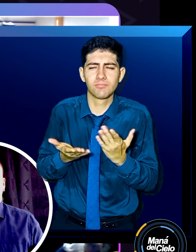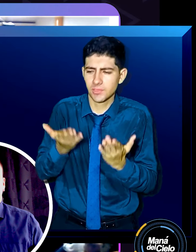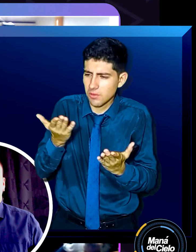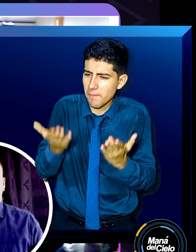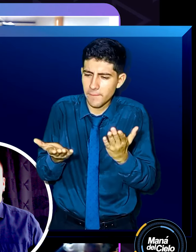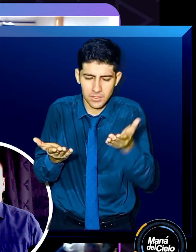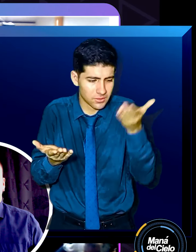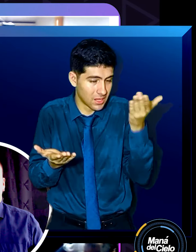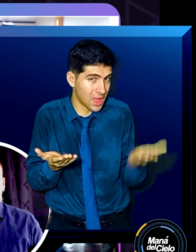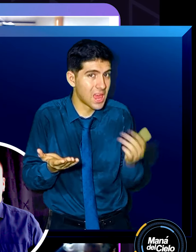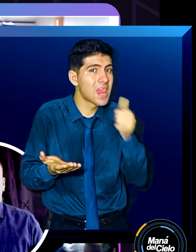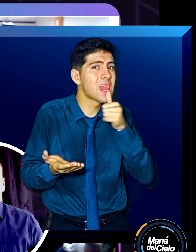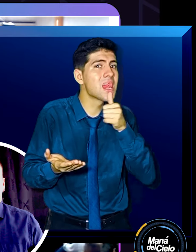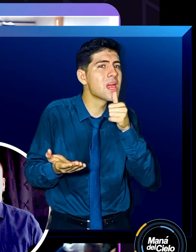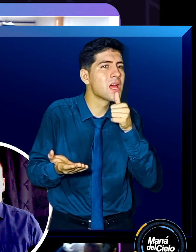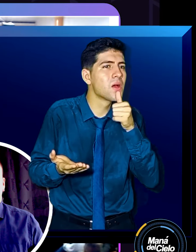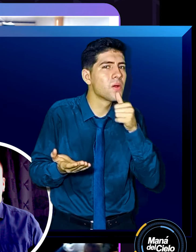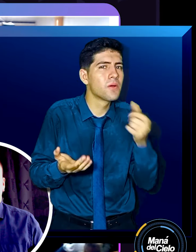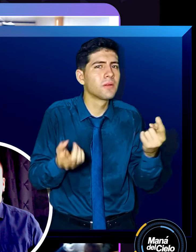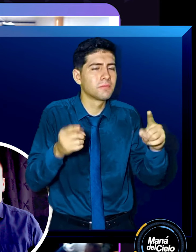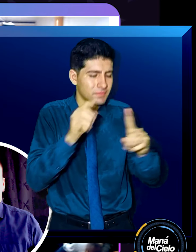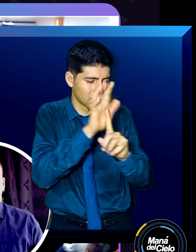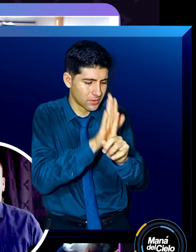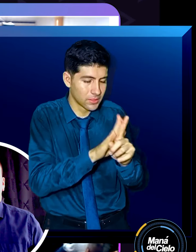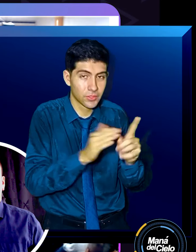consolación. Cuando un hombre desesperado,